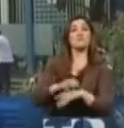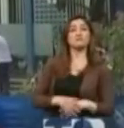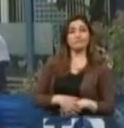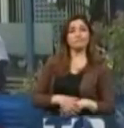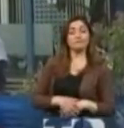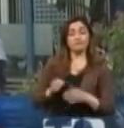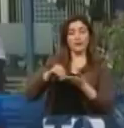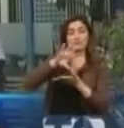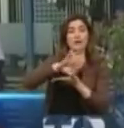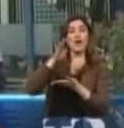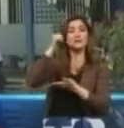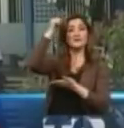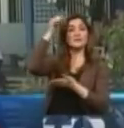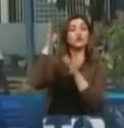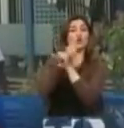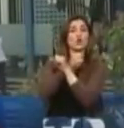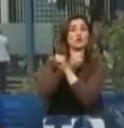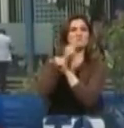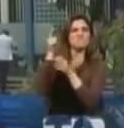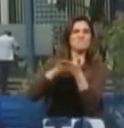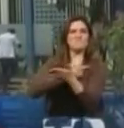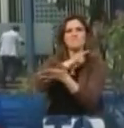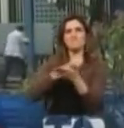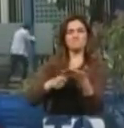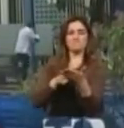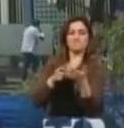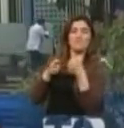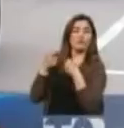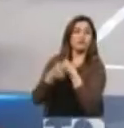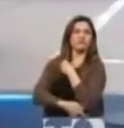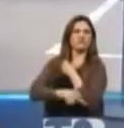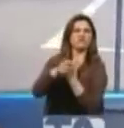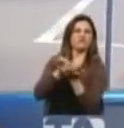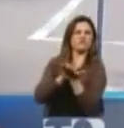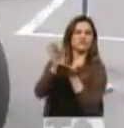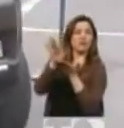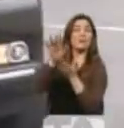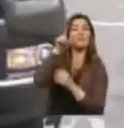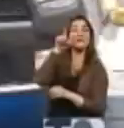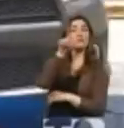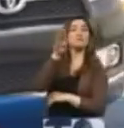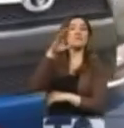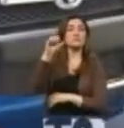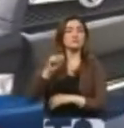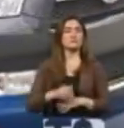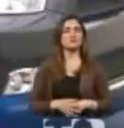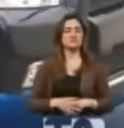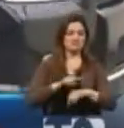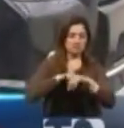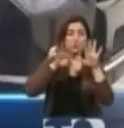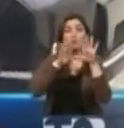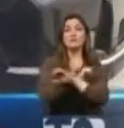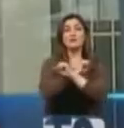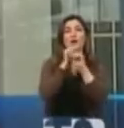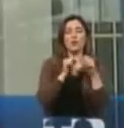de la Asamblea de censurar y destituir a Carlos Baca Mancheno. Jen Rea llegó a la fiscalía sobre las 9